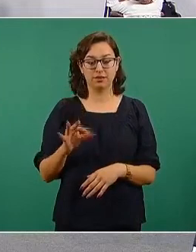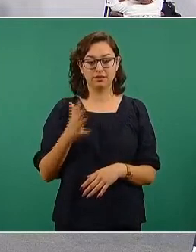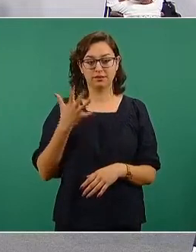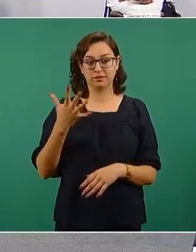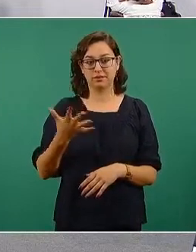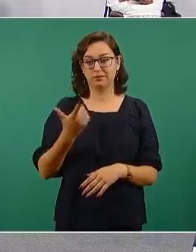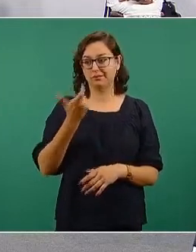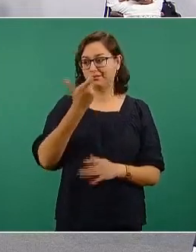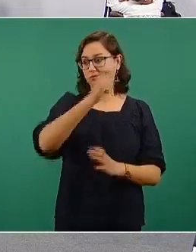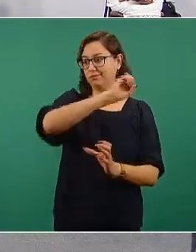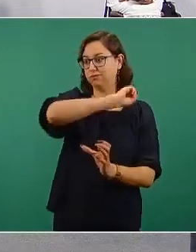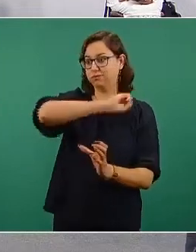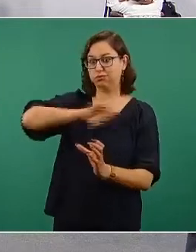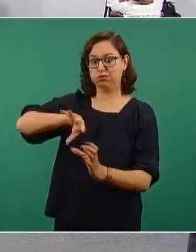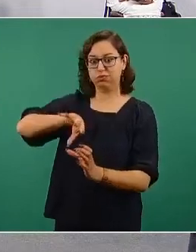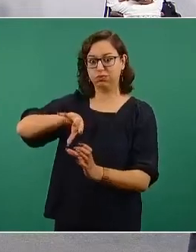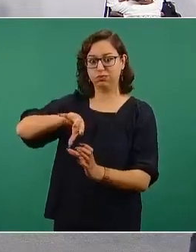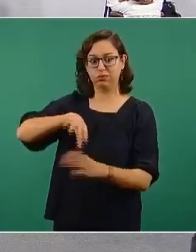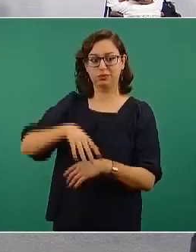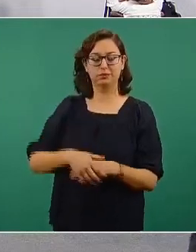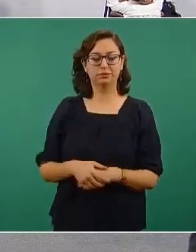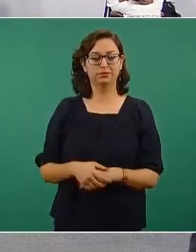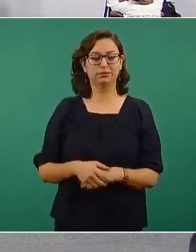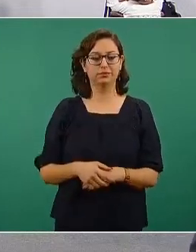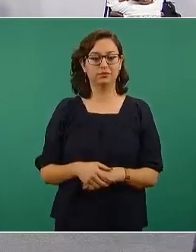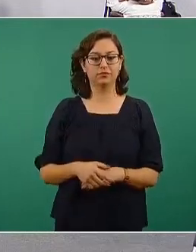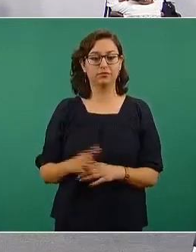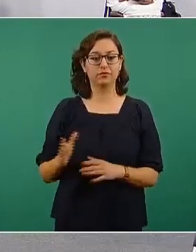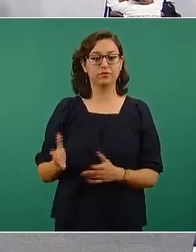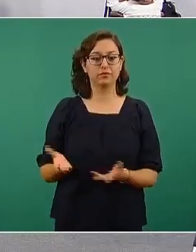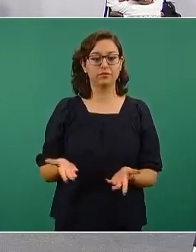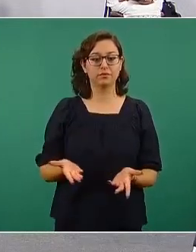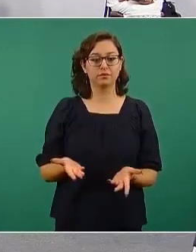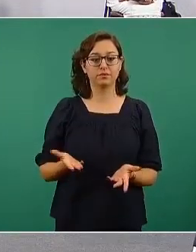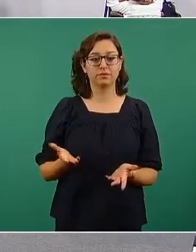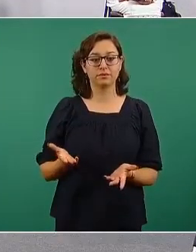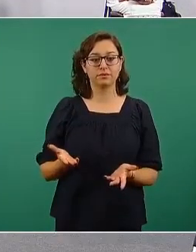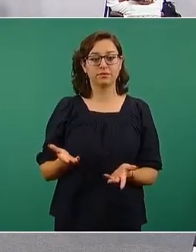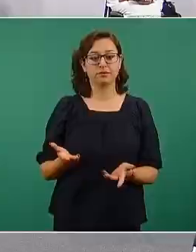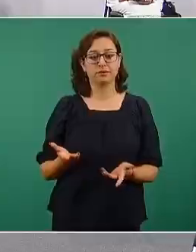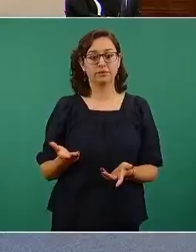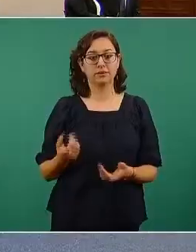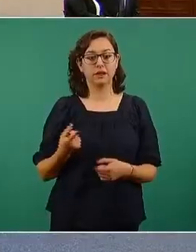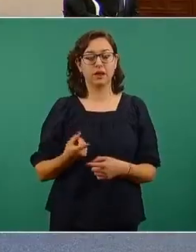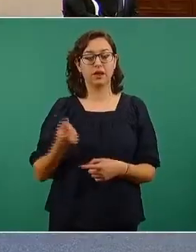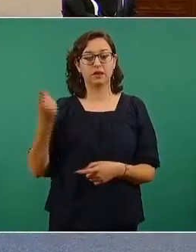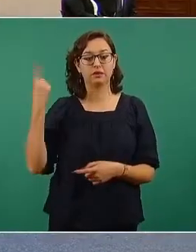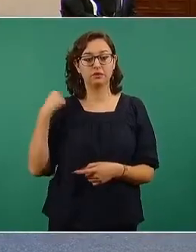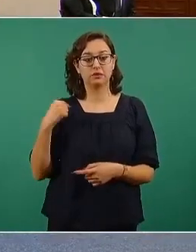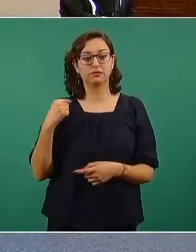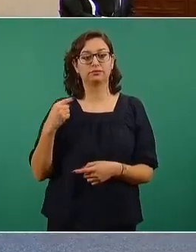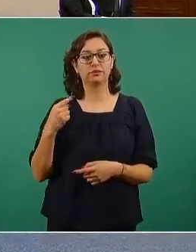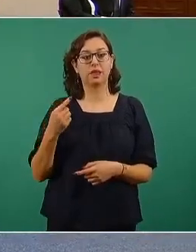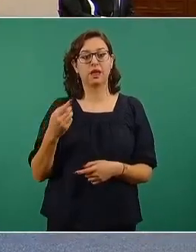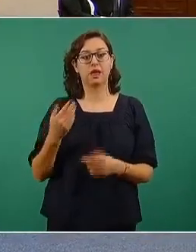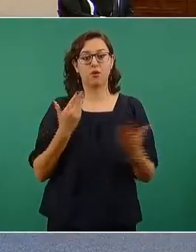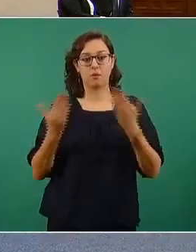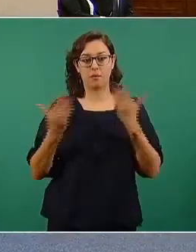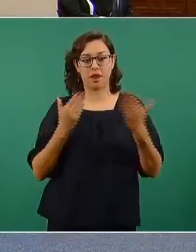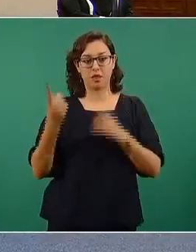4,045. Entonces, ¿qué pasa en el 21? De 2,621 a